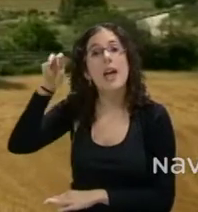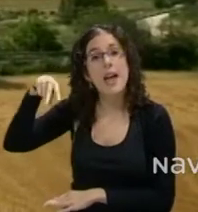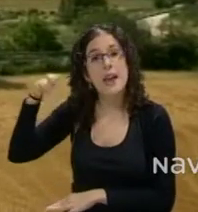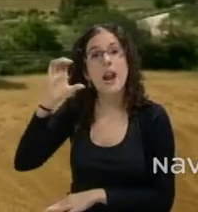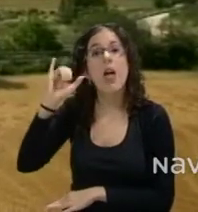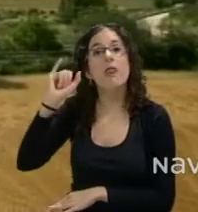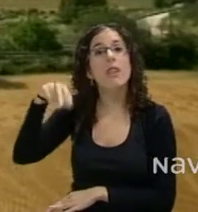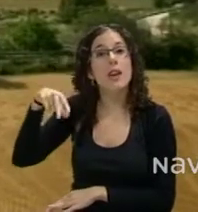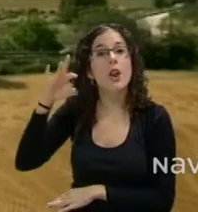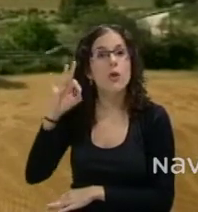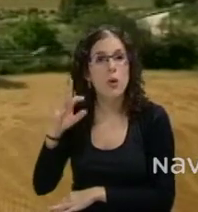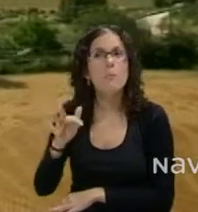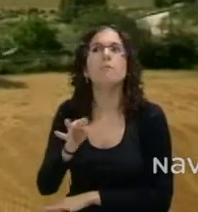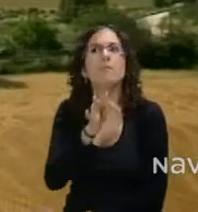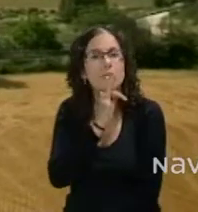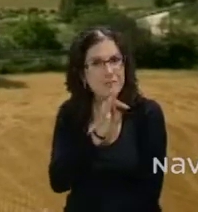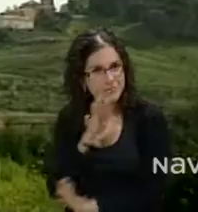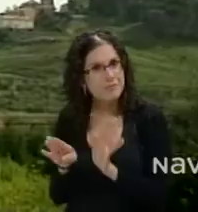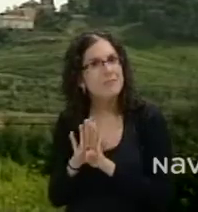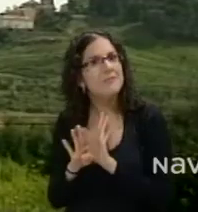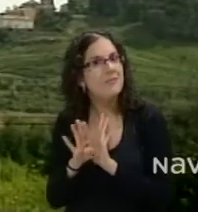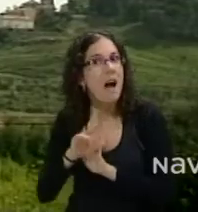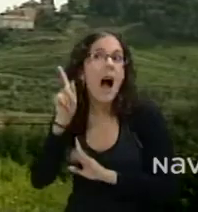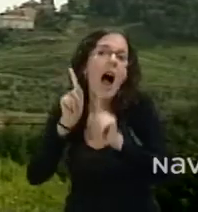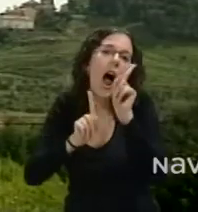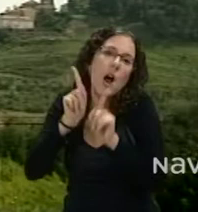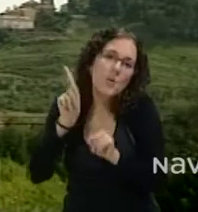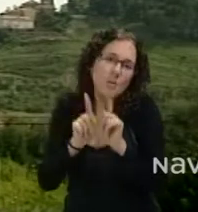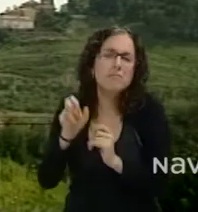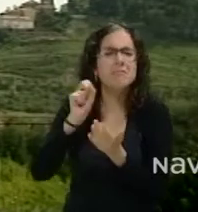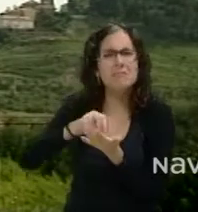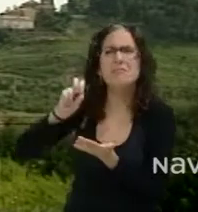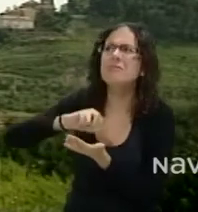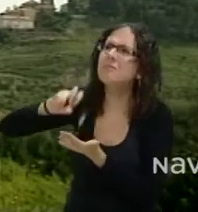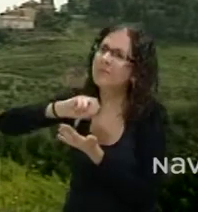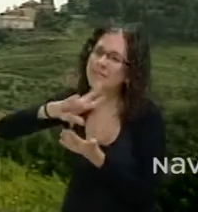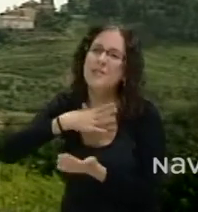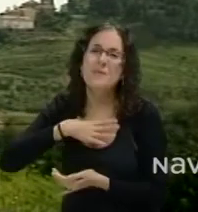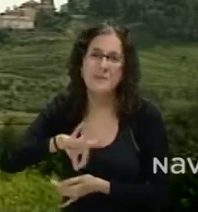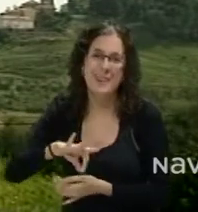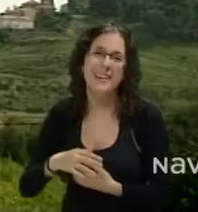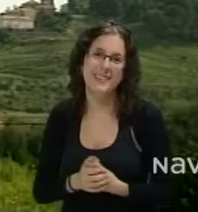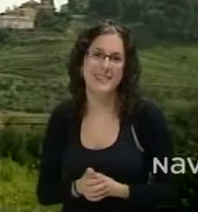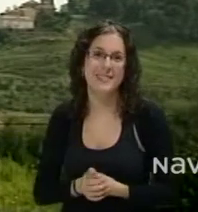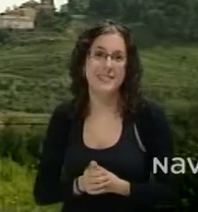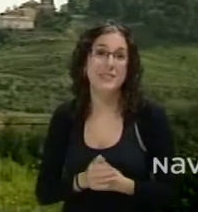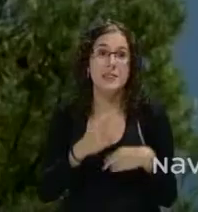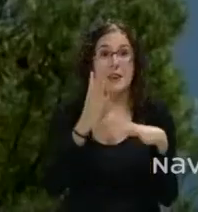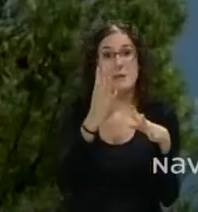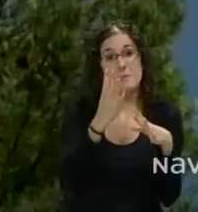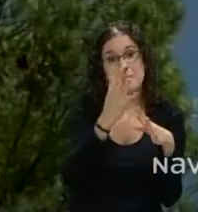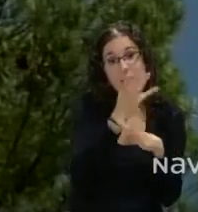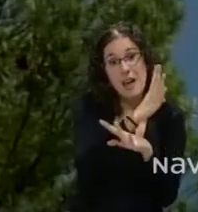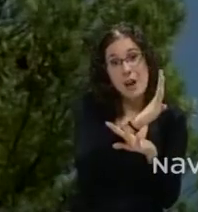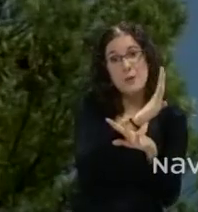que todavía quedan algunos reductos en la zona. Podrían pasearse por ahí mezclando ese paisaje con campos de cultivo de cereal,